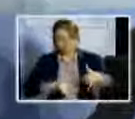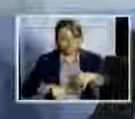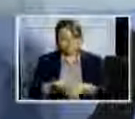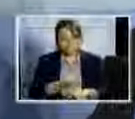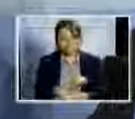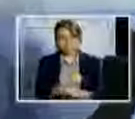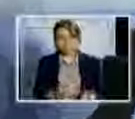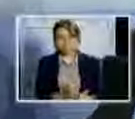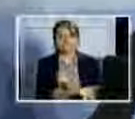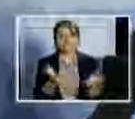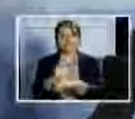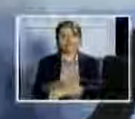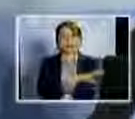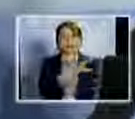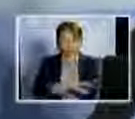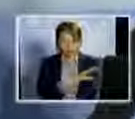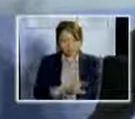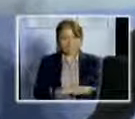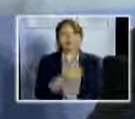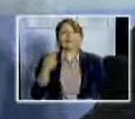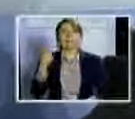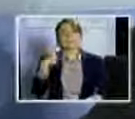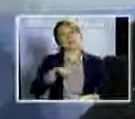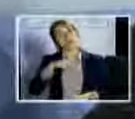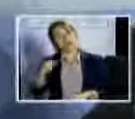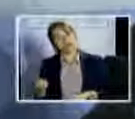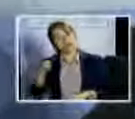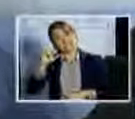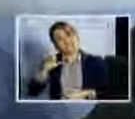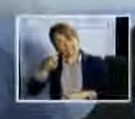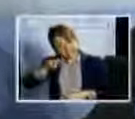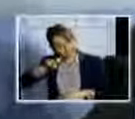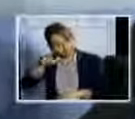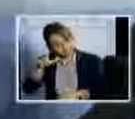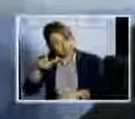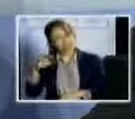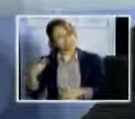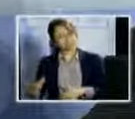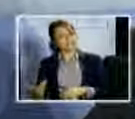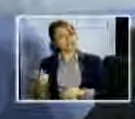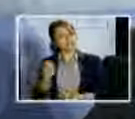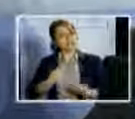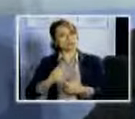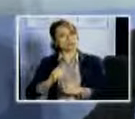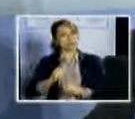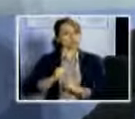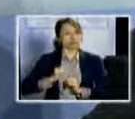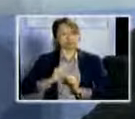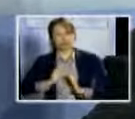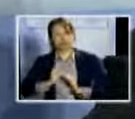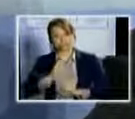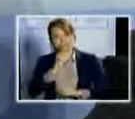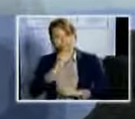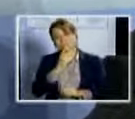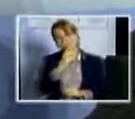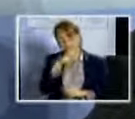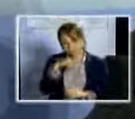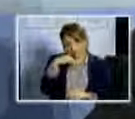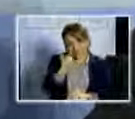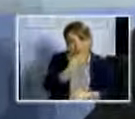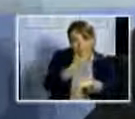ganancias a la industria nuclear civil. Y lo que quieren algunos países europeos y Estados Unidos es encontrar la manera